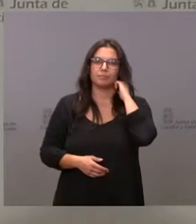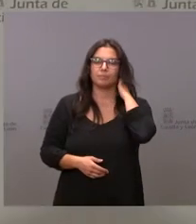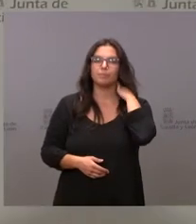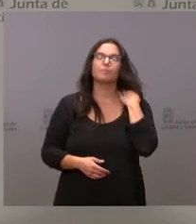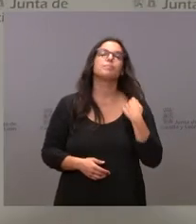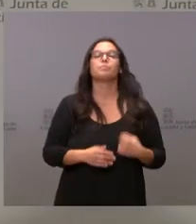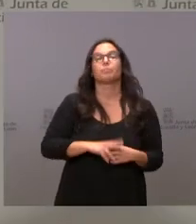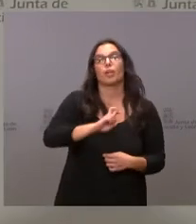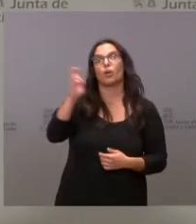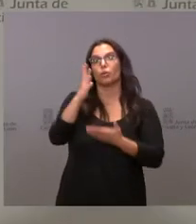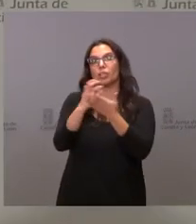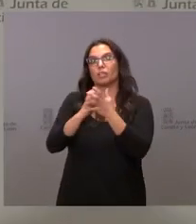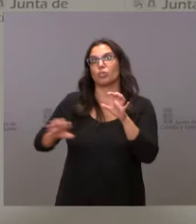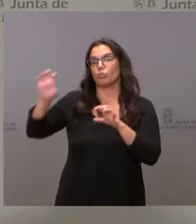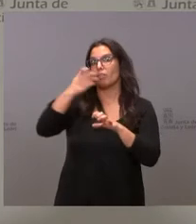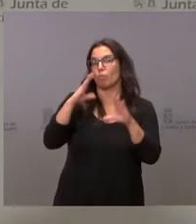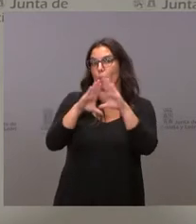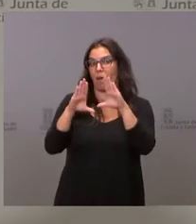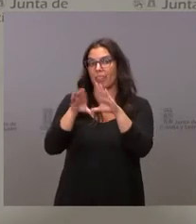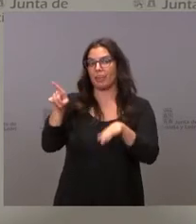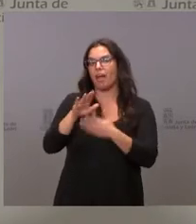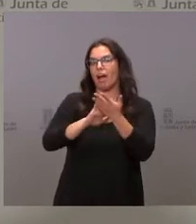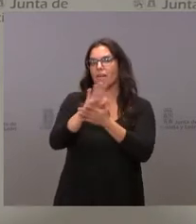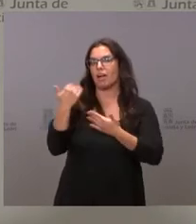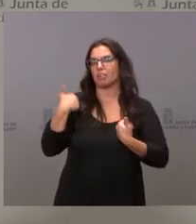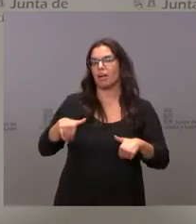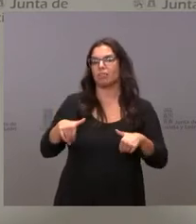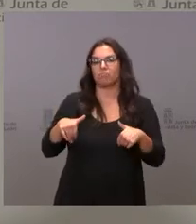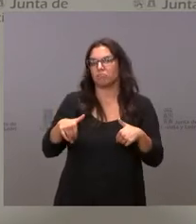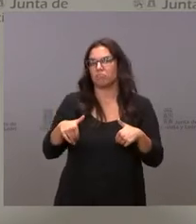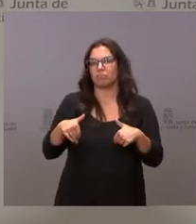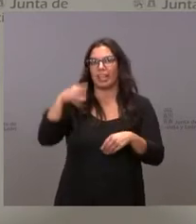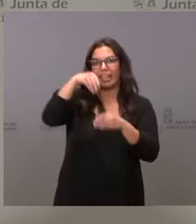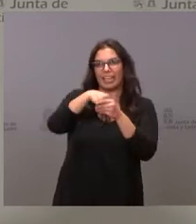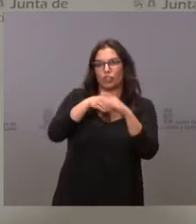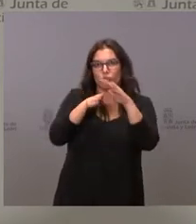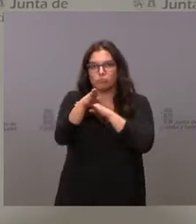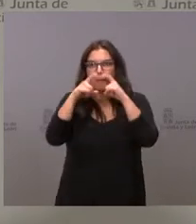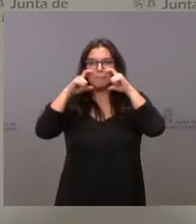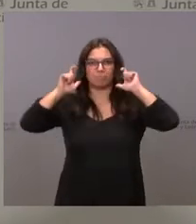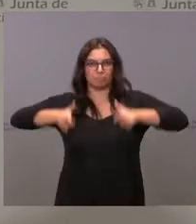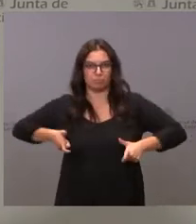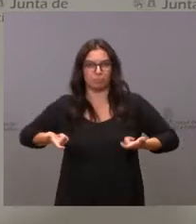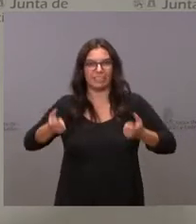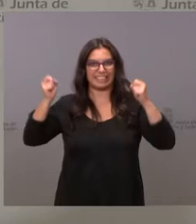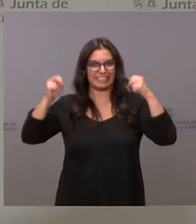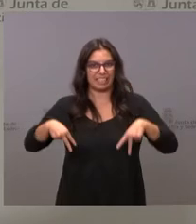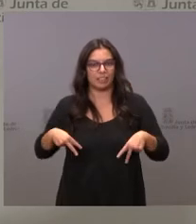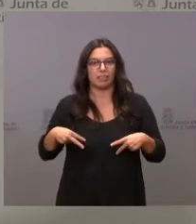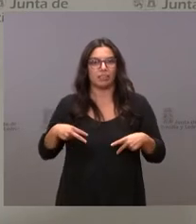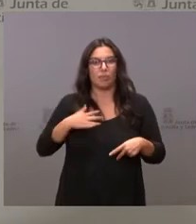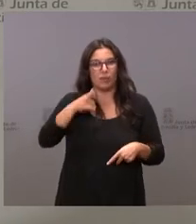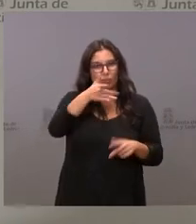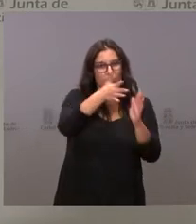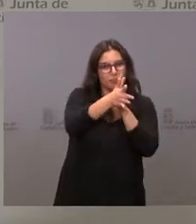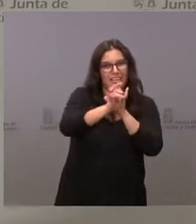otras comunidades, como por ejemplo Madrid, ya se habla de quitarse la mascarilla en los interiores. Yo no sé si puede aclarar a la